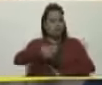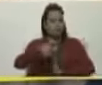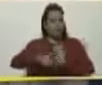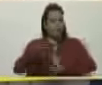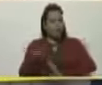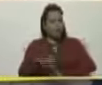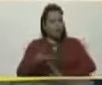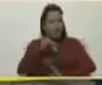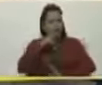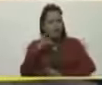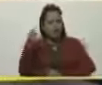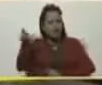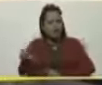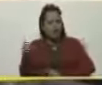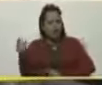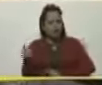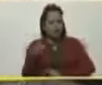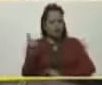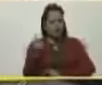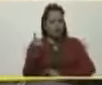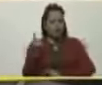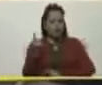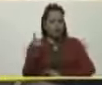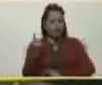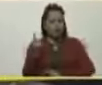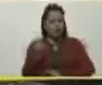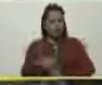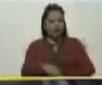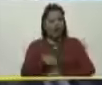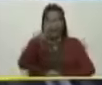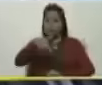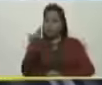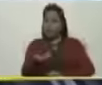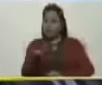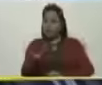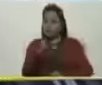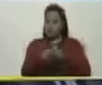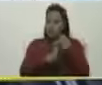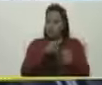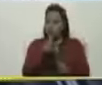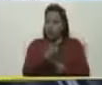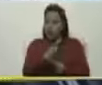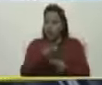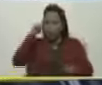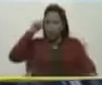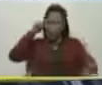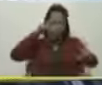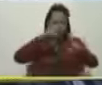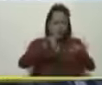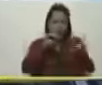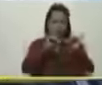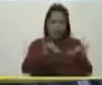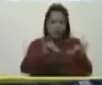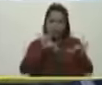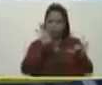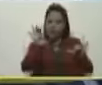no es un individuo, una persona. Aquí lo importante es el destino común de un país.